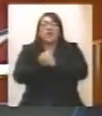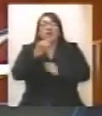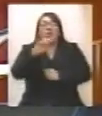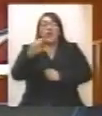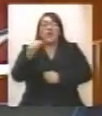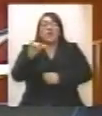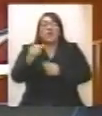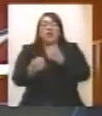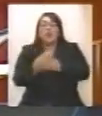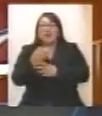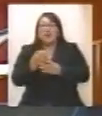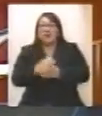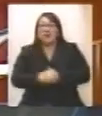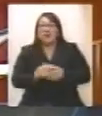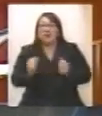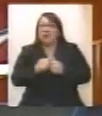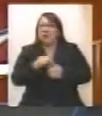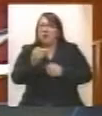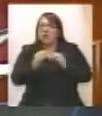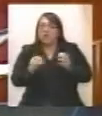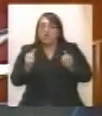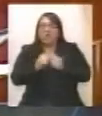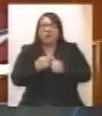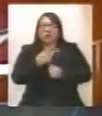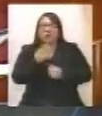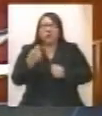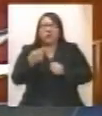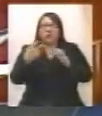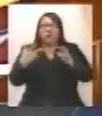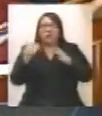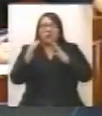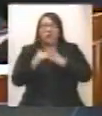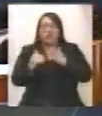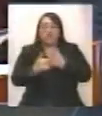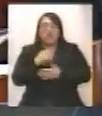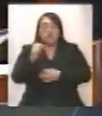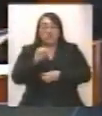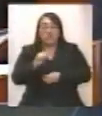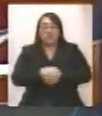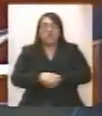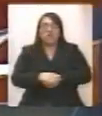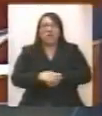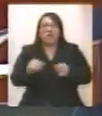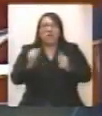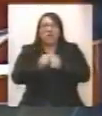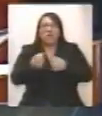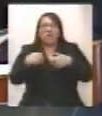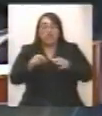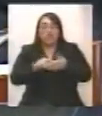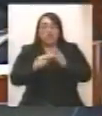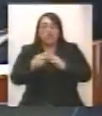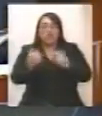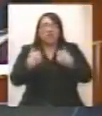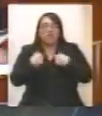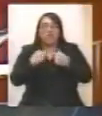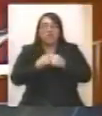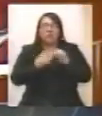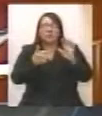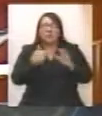Arequipa, con un presupuesto de 218 millones de nuevos soles, lo que permitirá contar